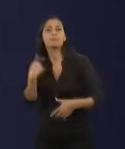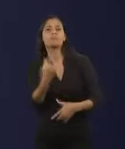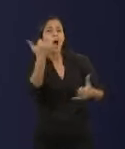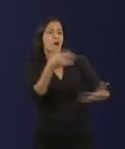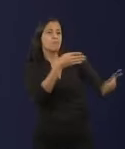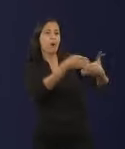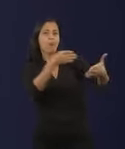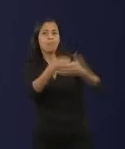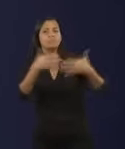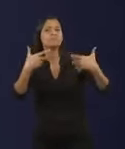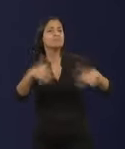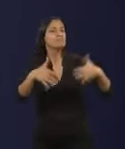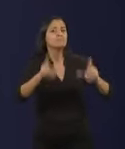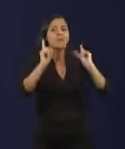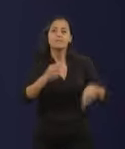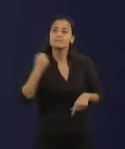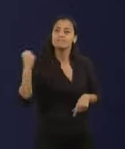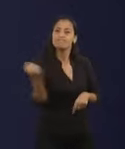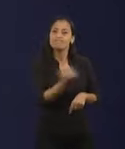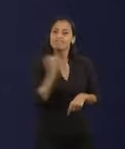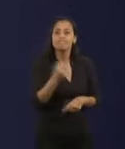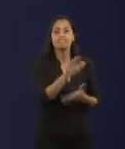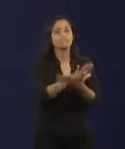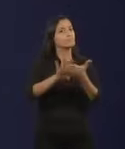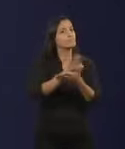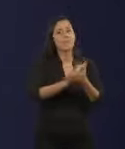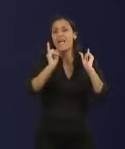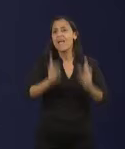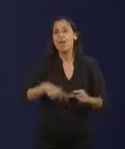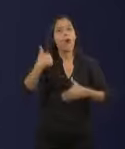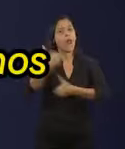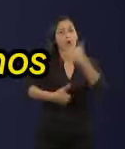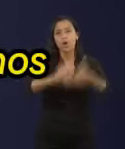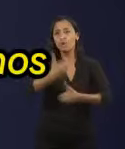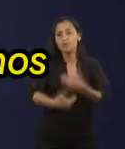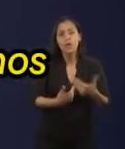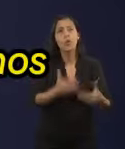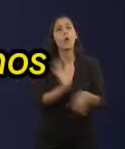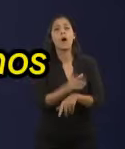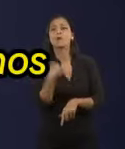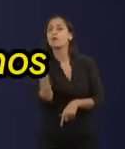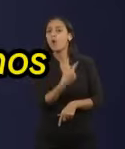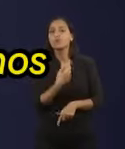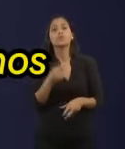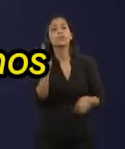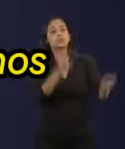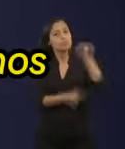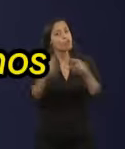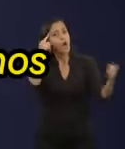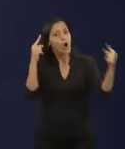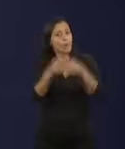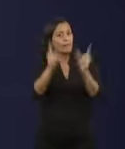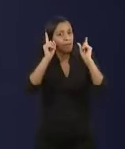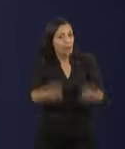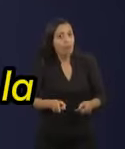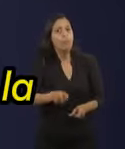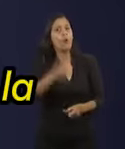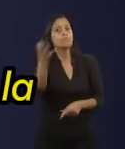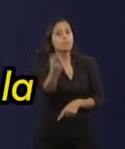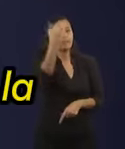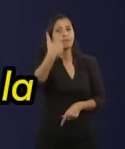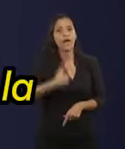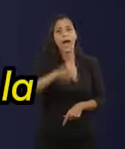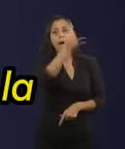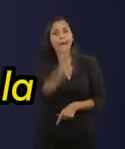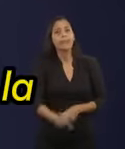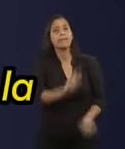frente que trate de hacernos o de lograr que nosotros no cambiemos la Argentina lo vamos a hacer igual en